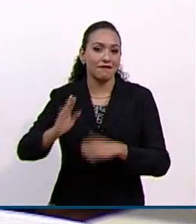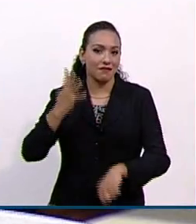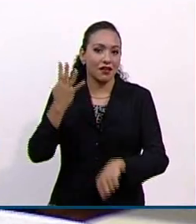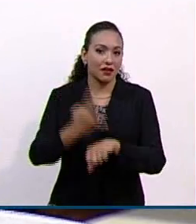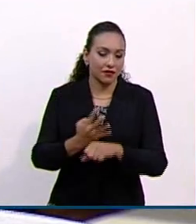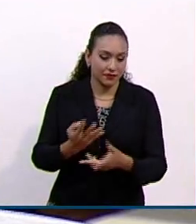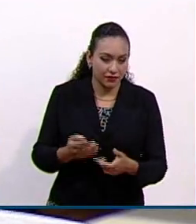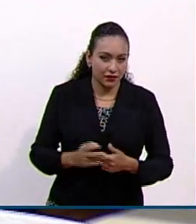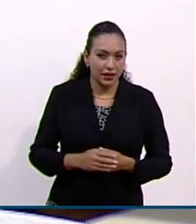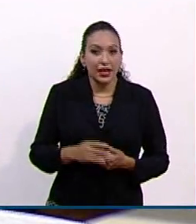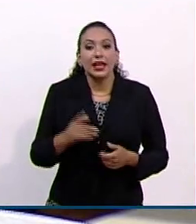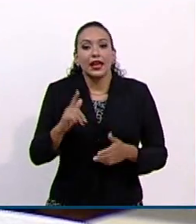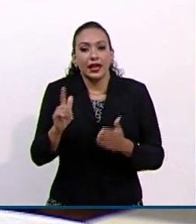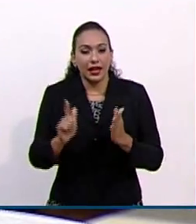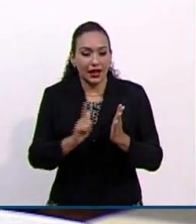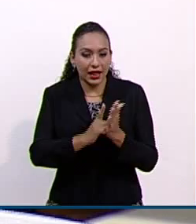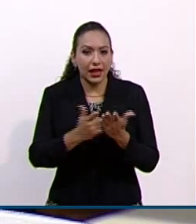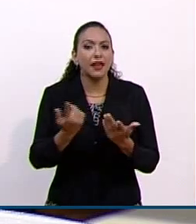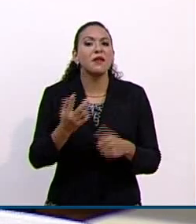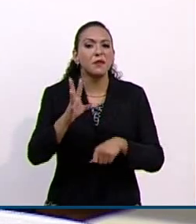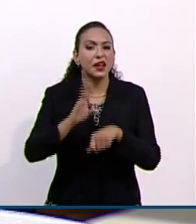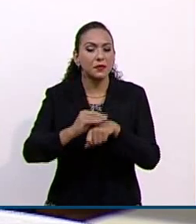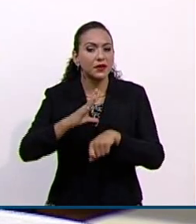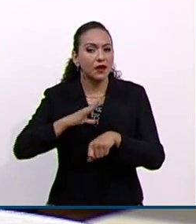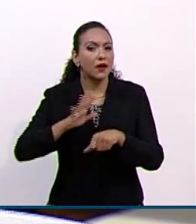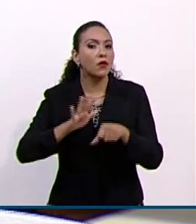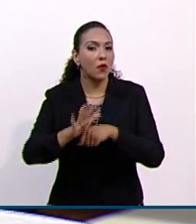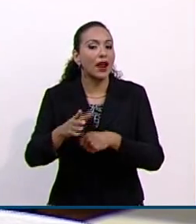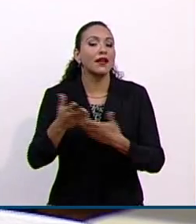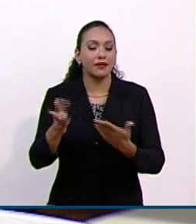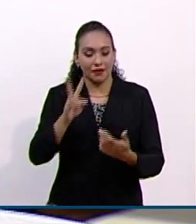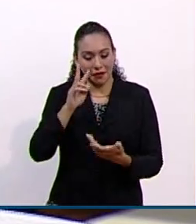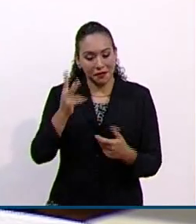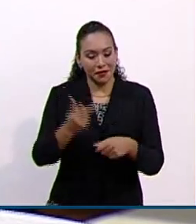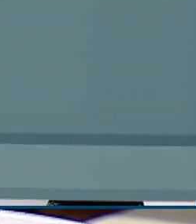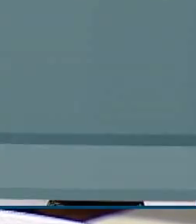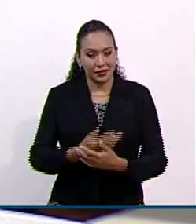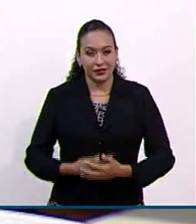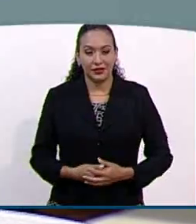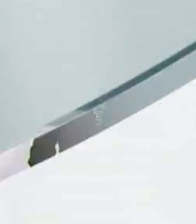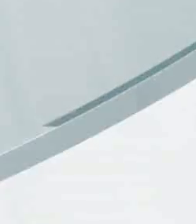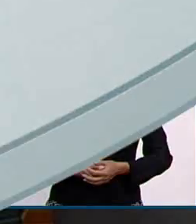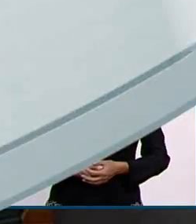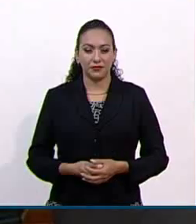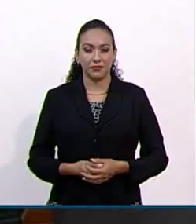a esas autorizaciones. Escuchemos los argumentos del ministro ponente.